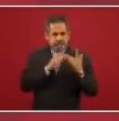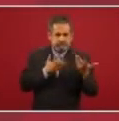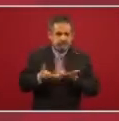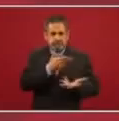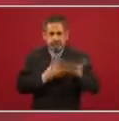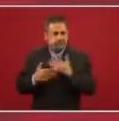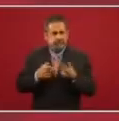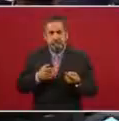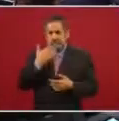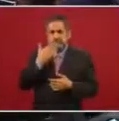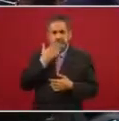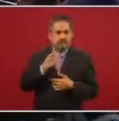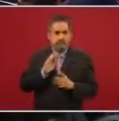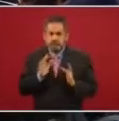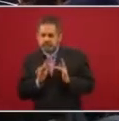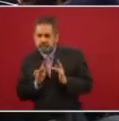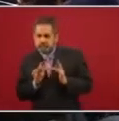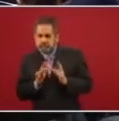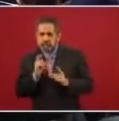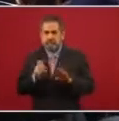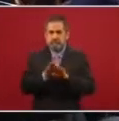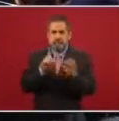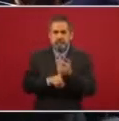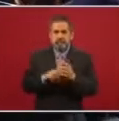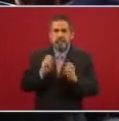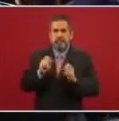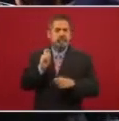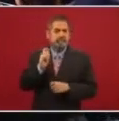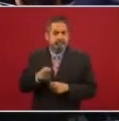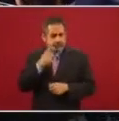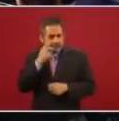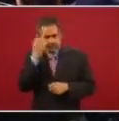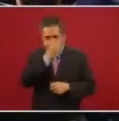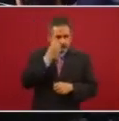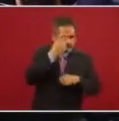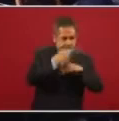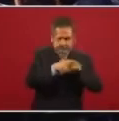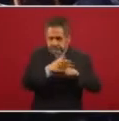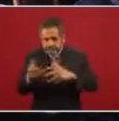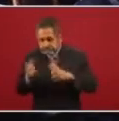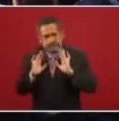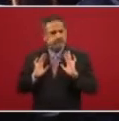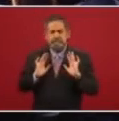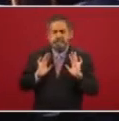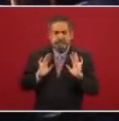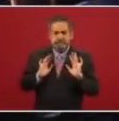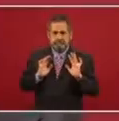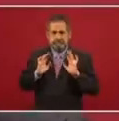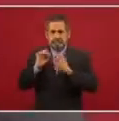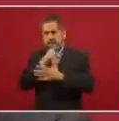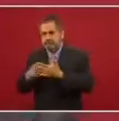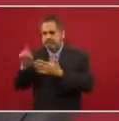precisamente haciendo el reconocimiento de riesgos y consecuencias de mantenerlo